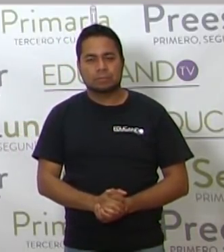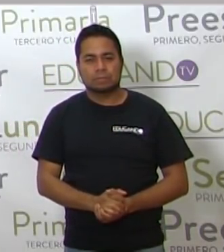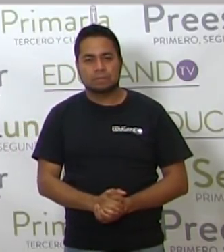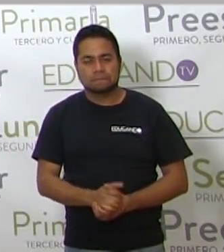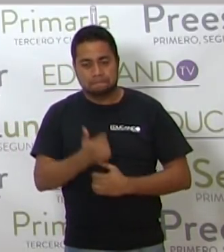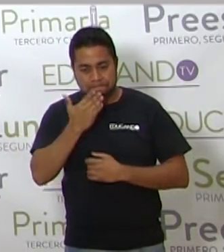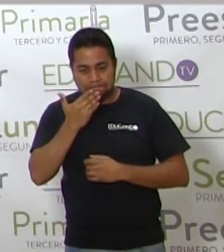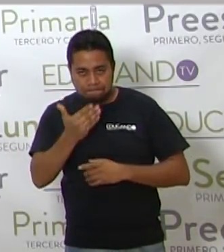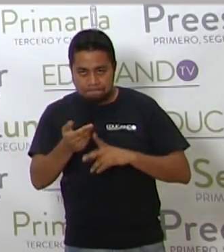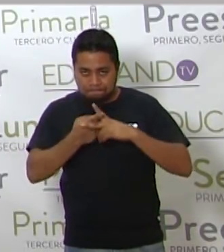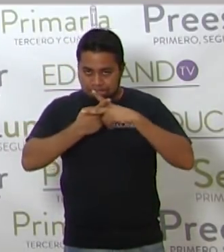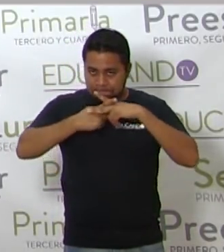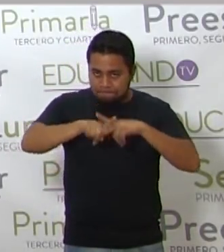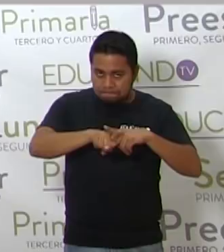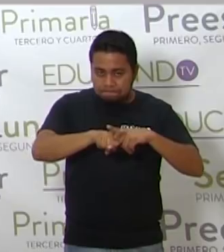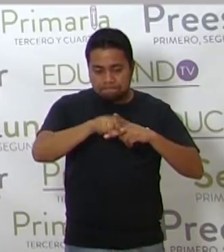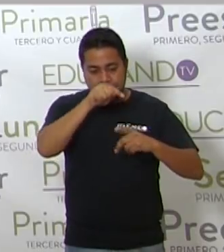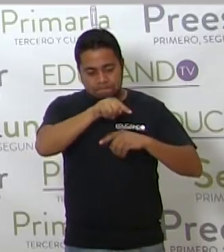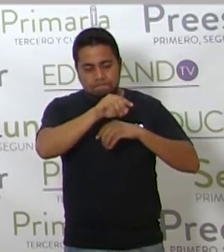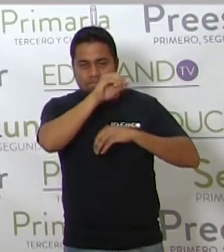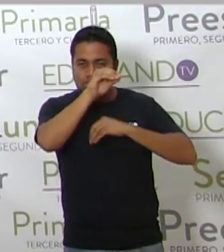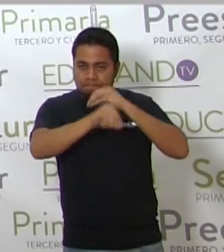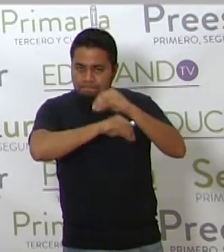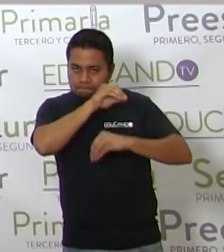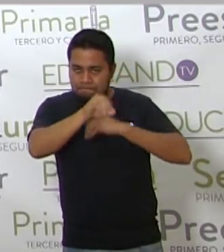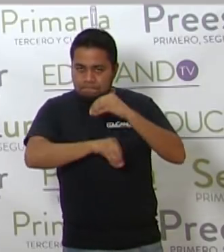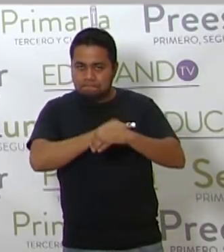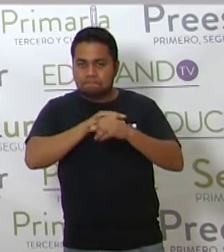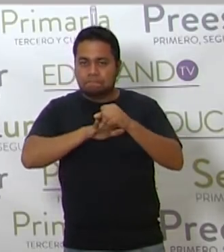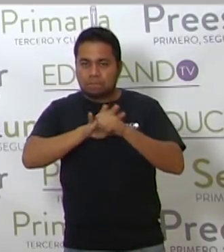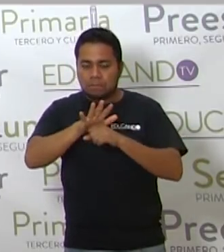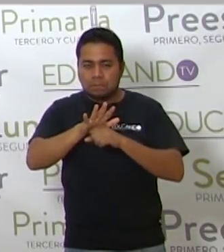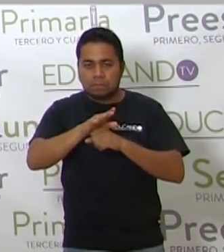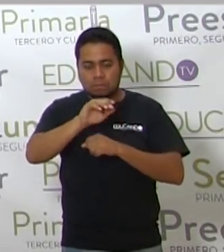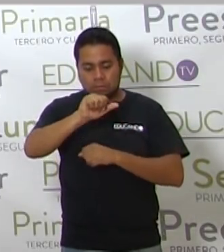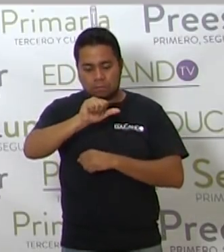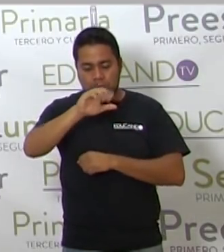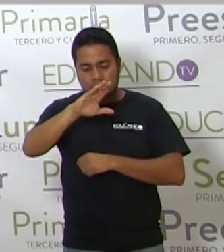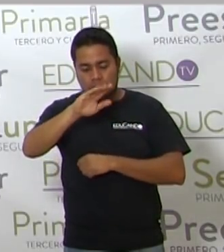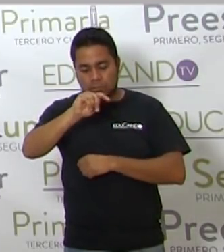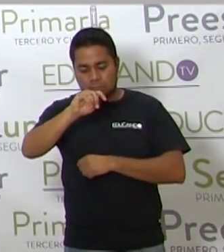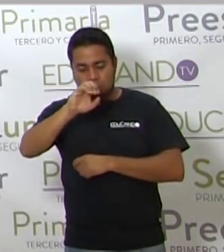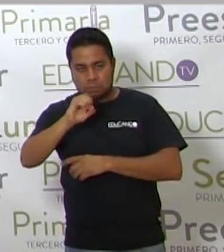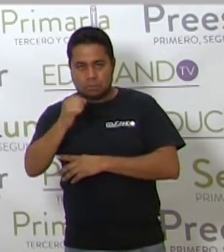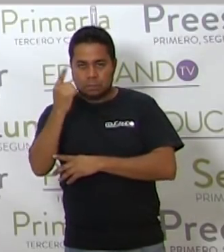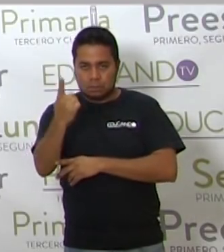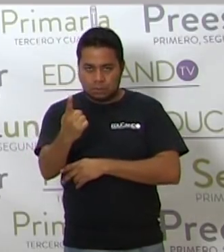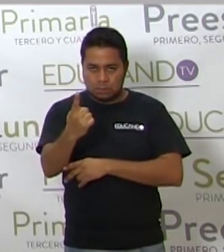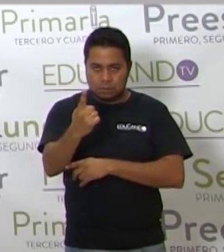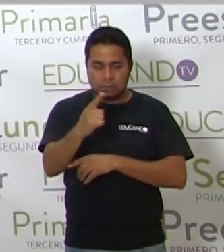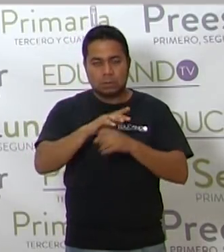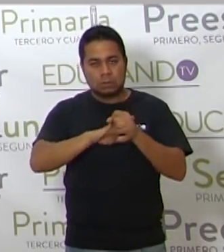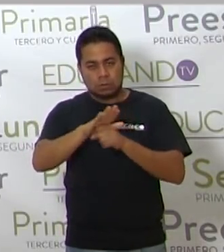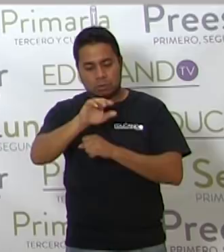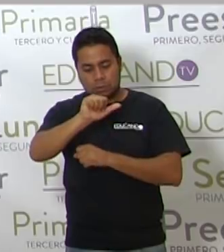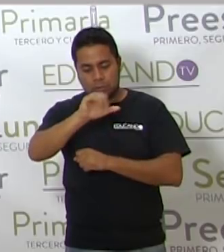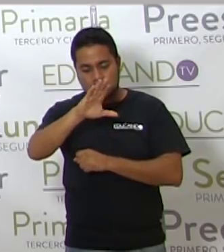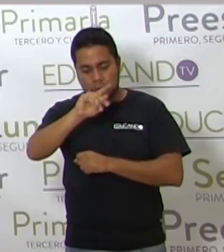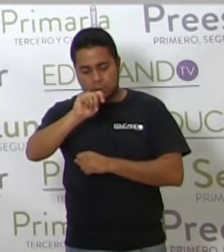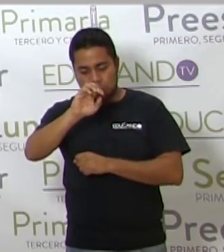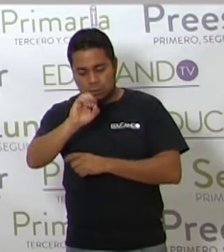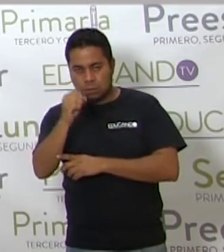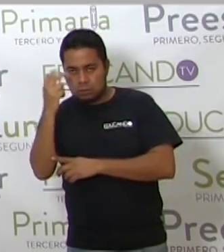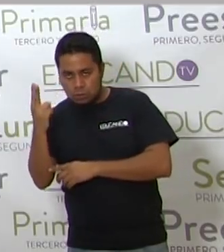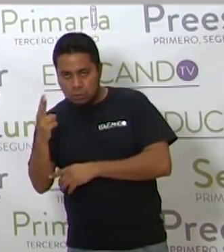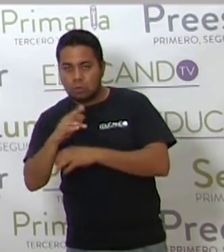Vamos a iniciar colocando cuál es el acto 1, cuál es el acto 2 y cuál